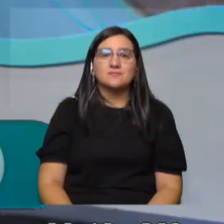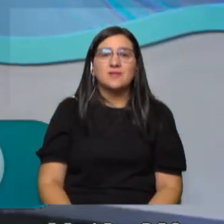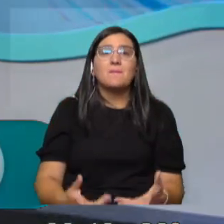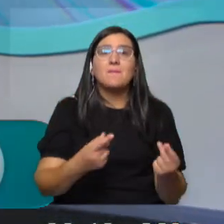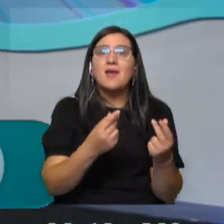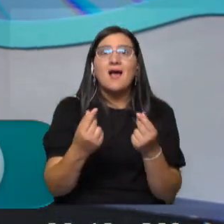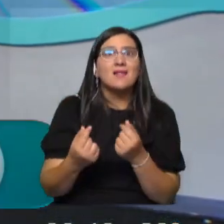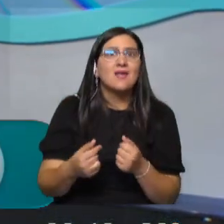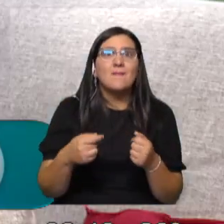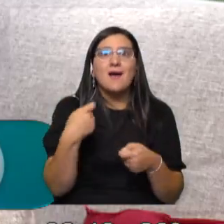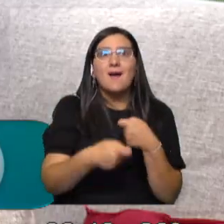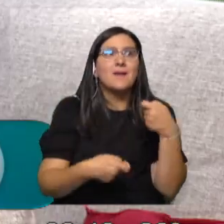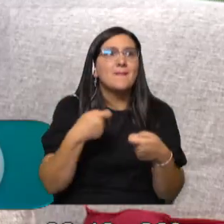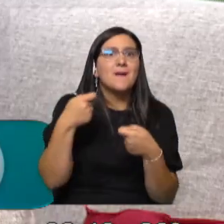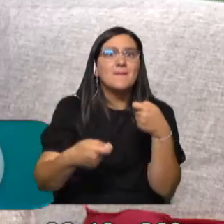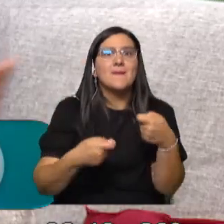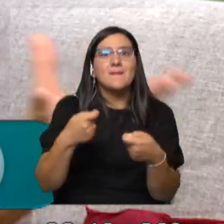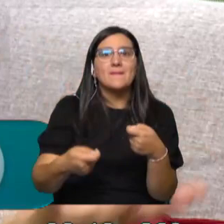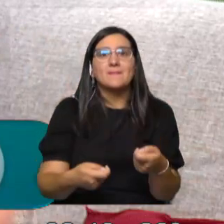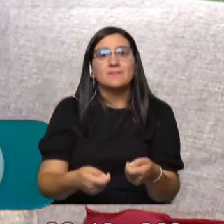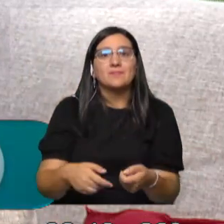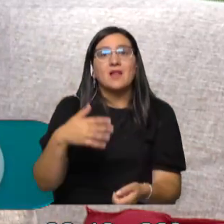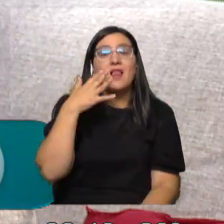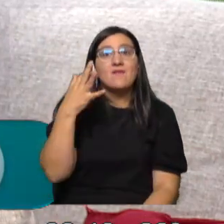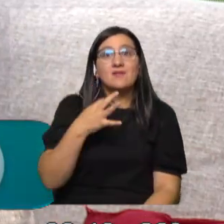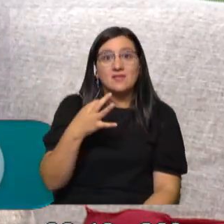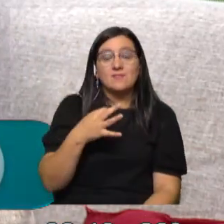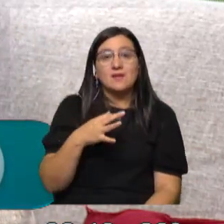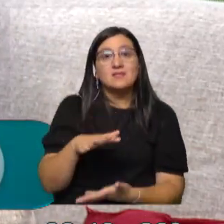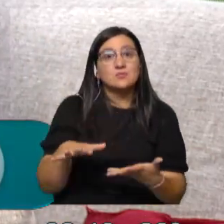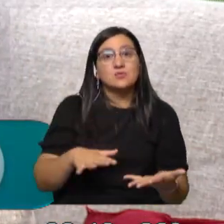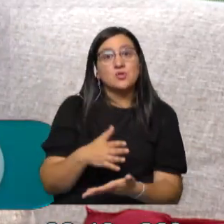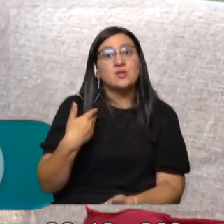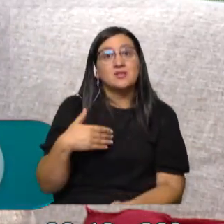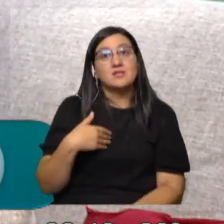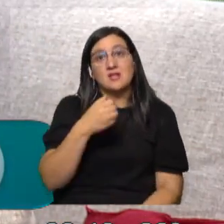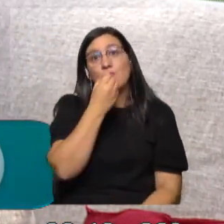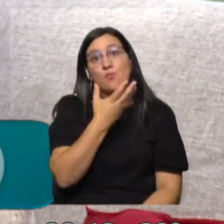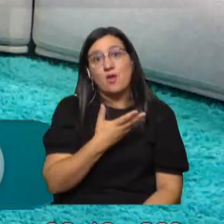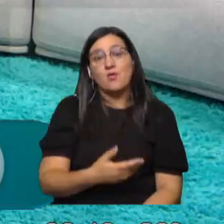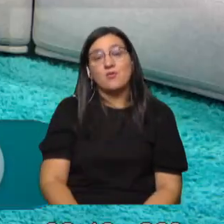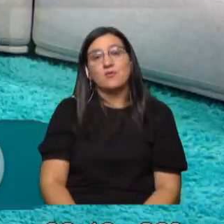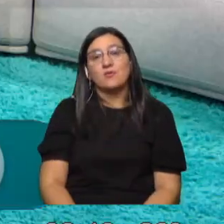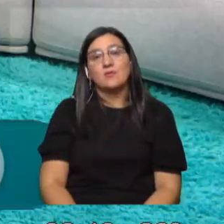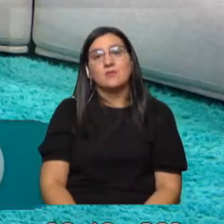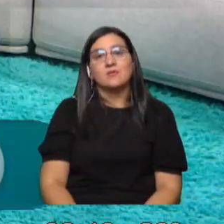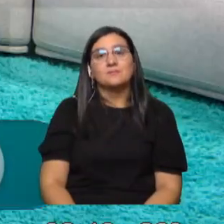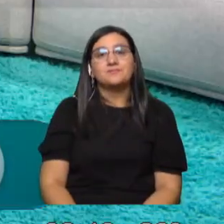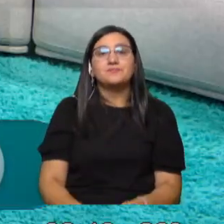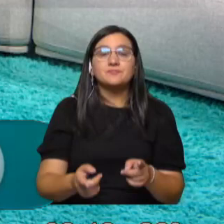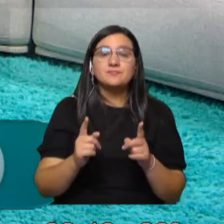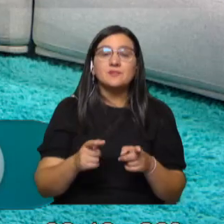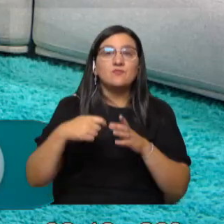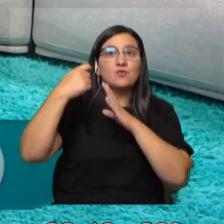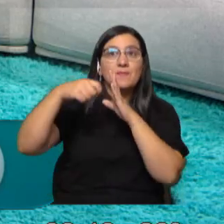plata de cada uno de esos países. La verdad, países. Para como está Argentina, sería por fantástico. Por eso te digo, mucha también plata fue una película que se